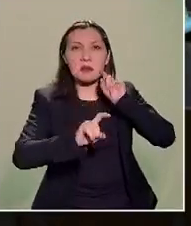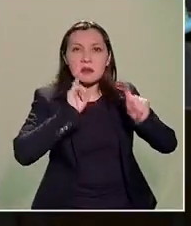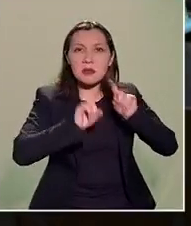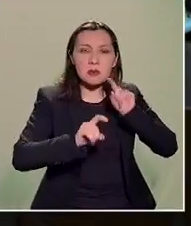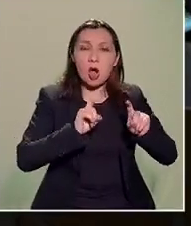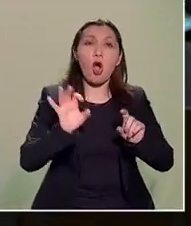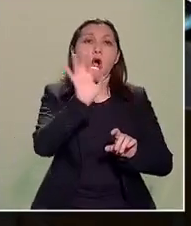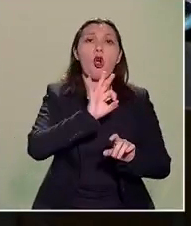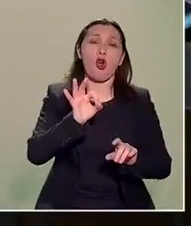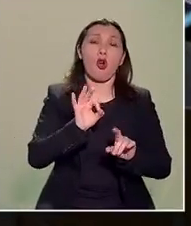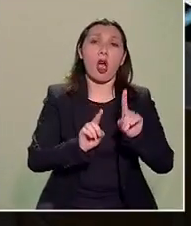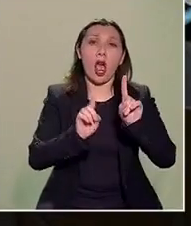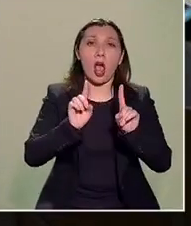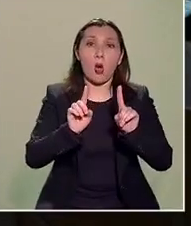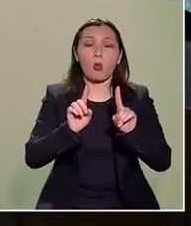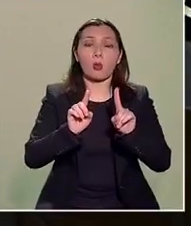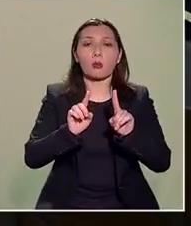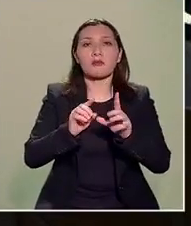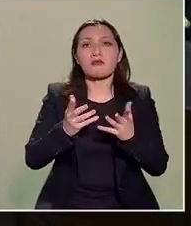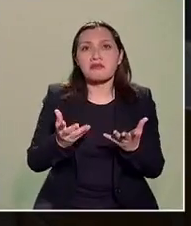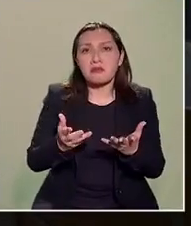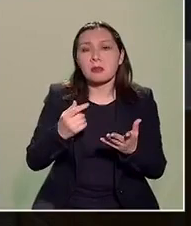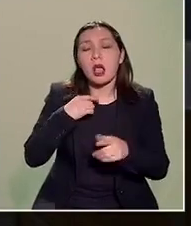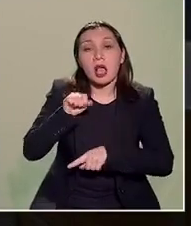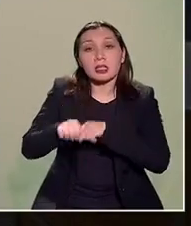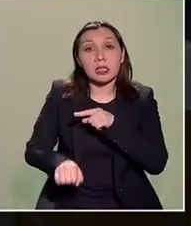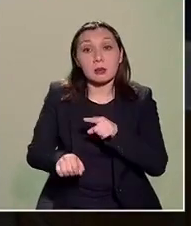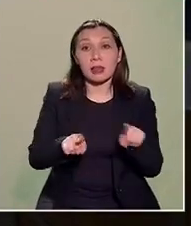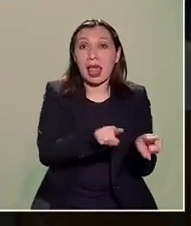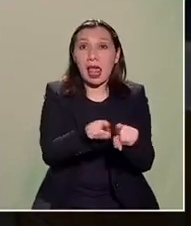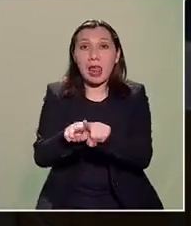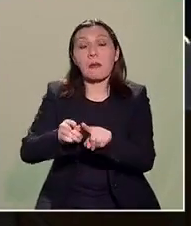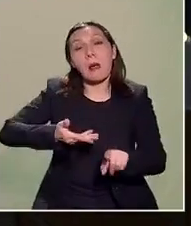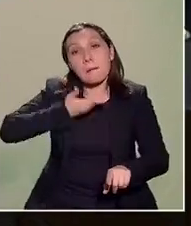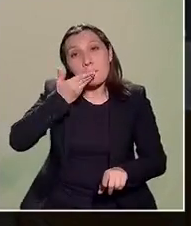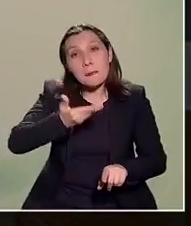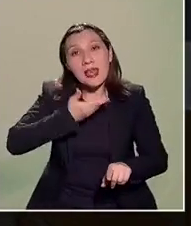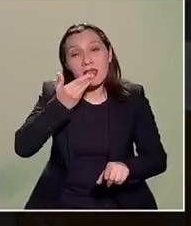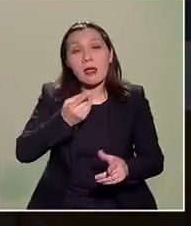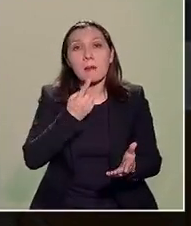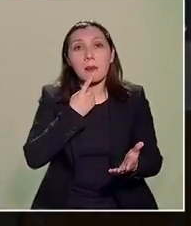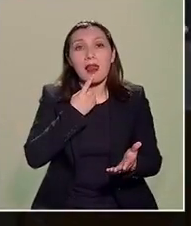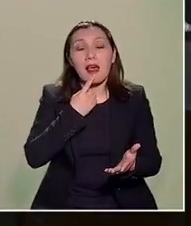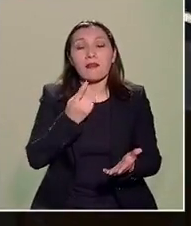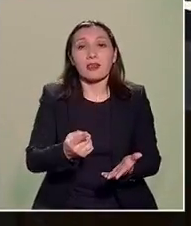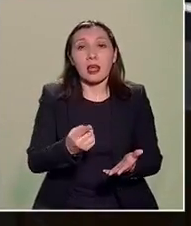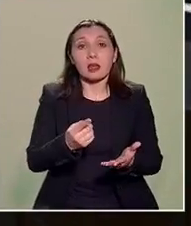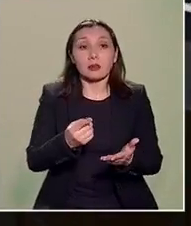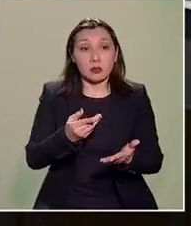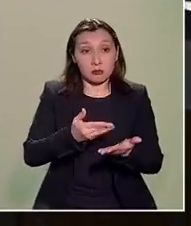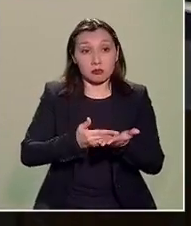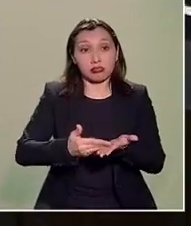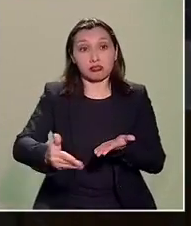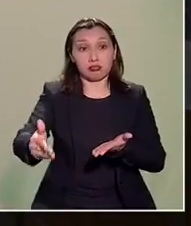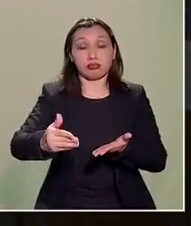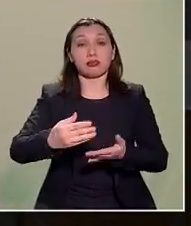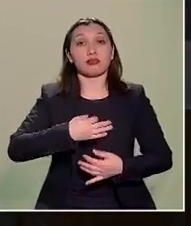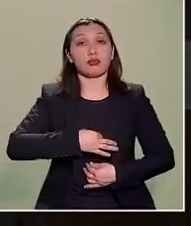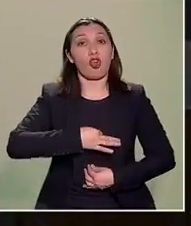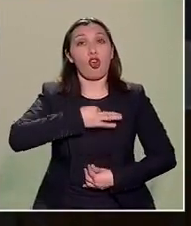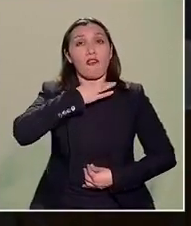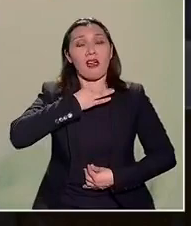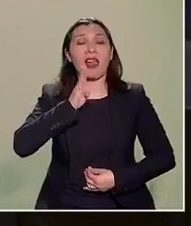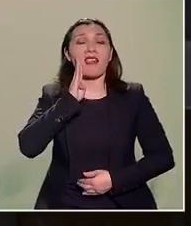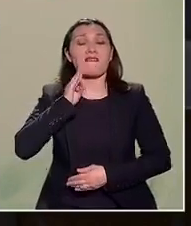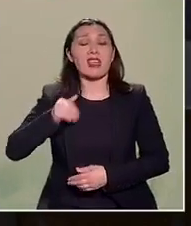o ya que los acepten como los hermanos que predican la palabra y mientras llevan su corbata y su